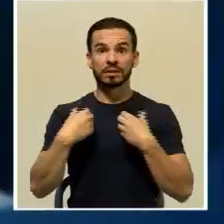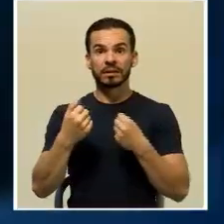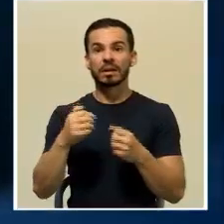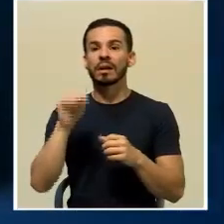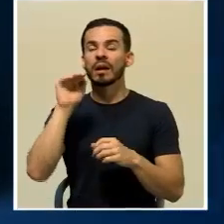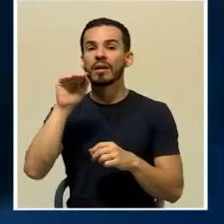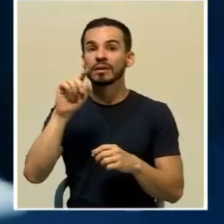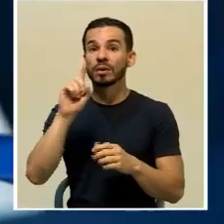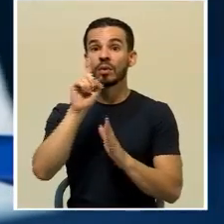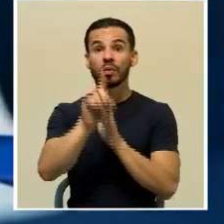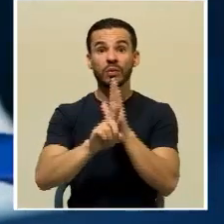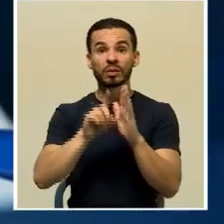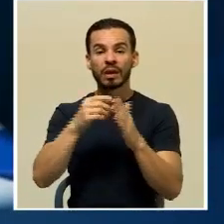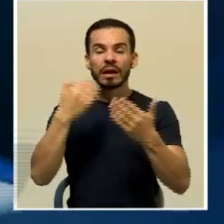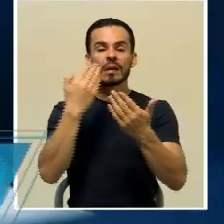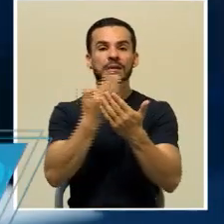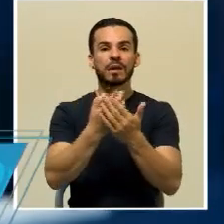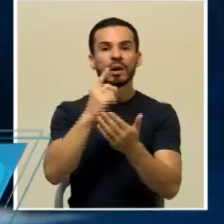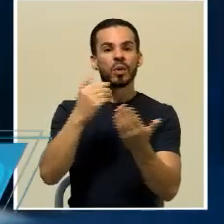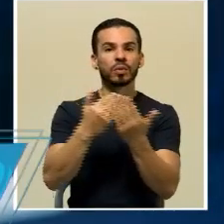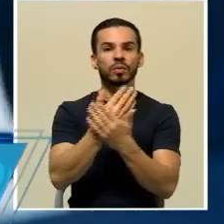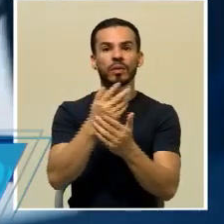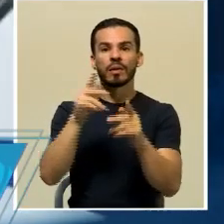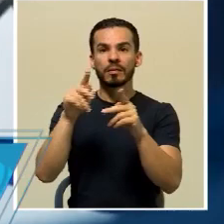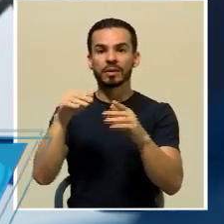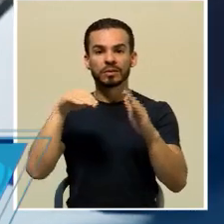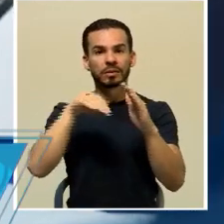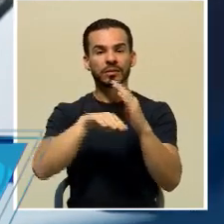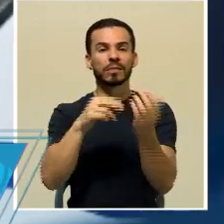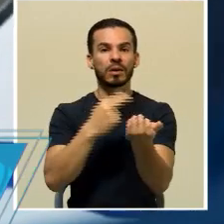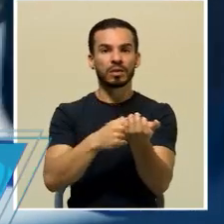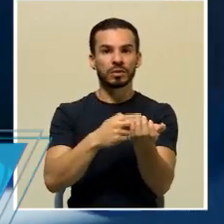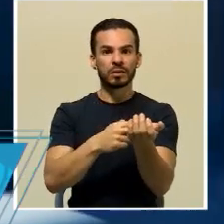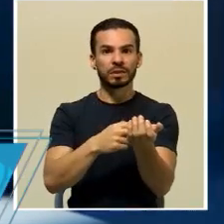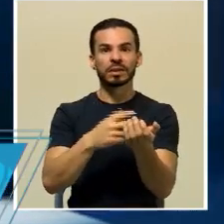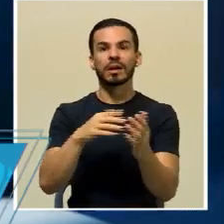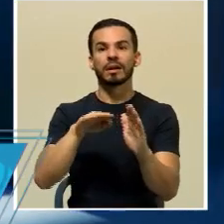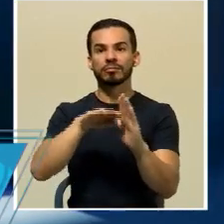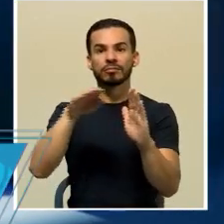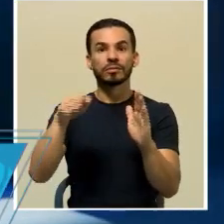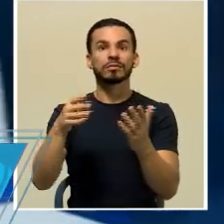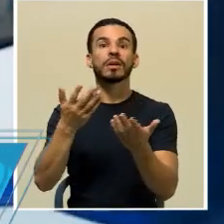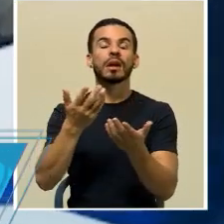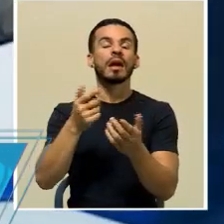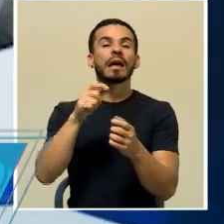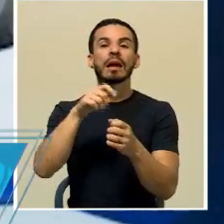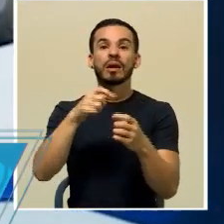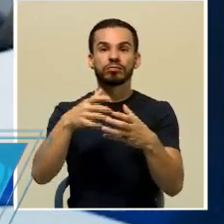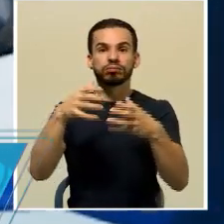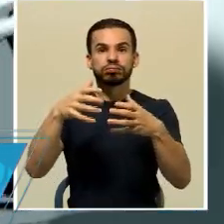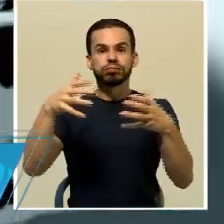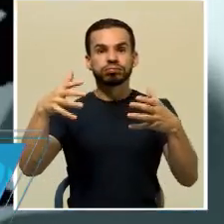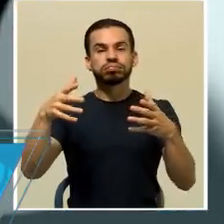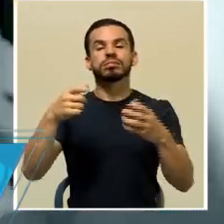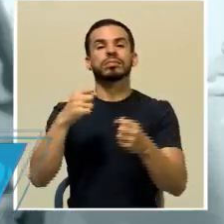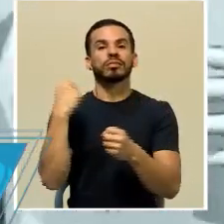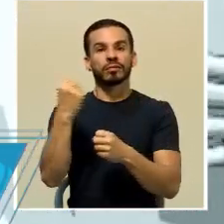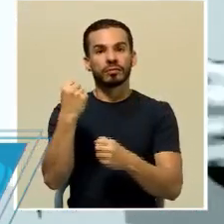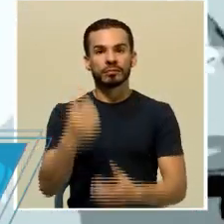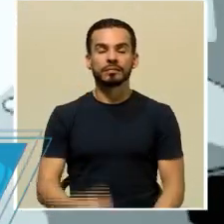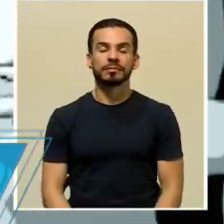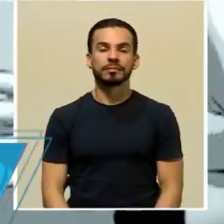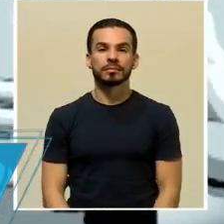advierten que cada hora llega un nuevo paciente en busca de atención médica y la ocupación hospitalaria crece